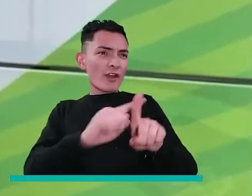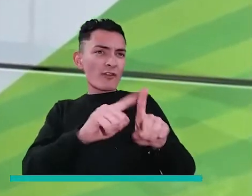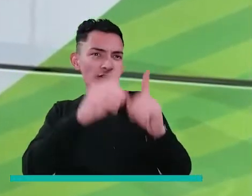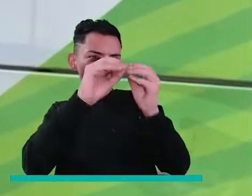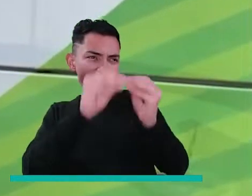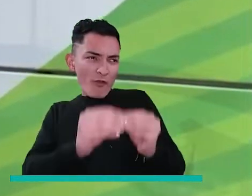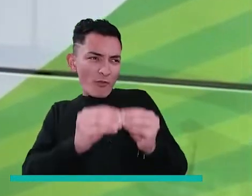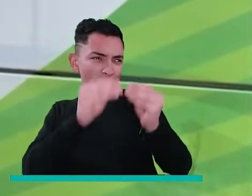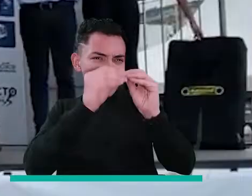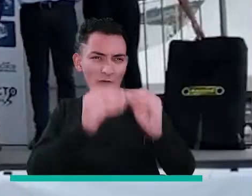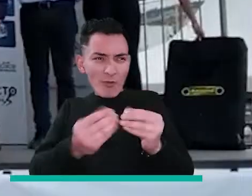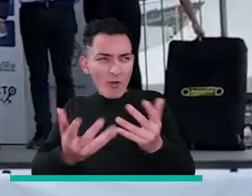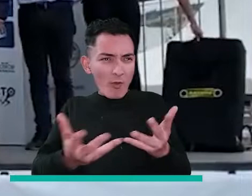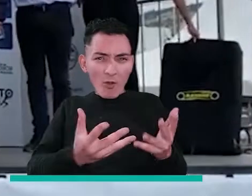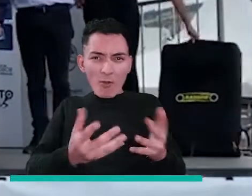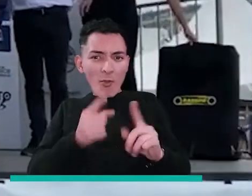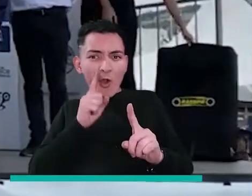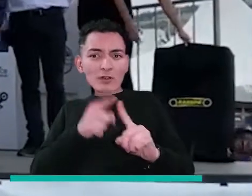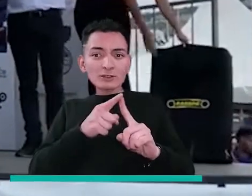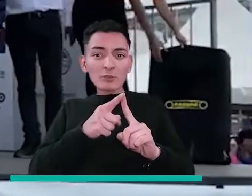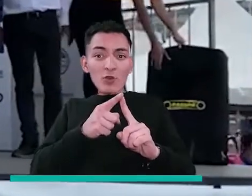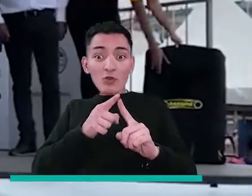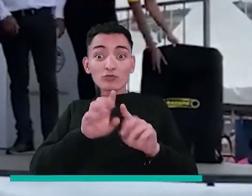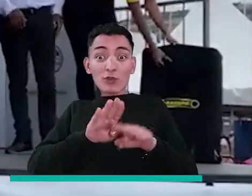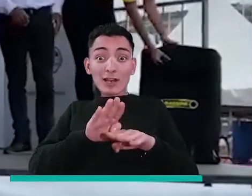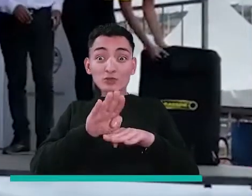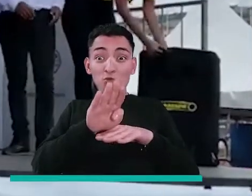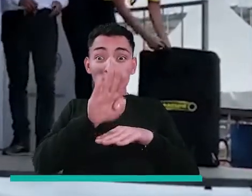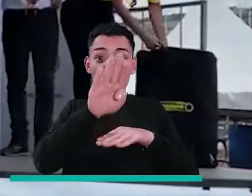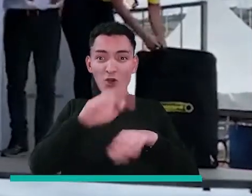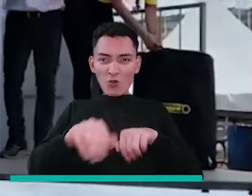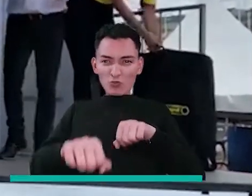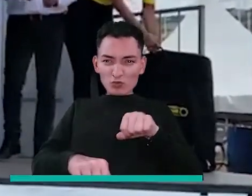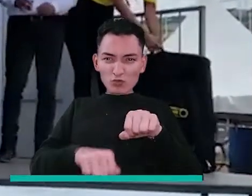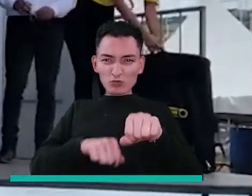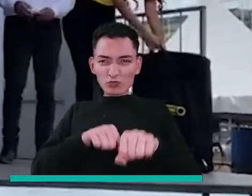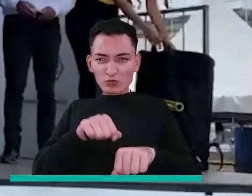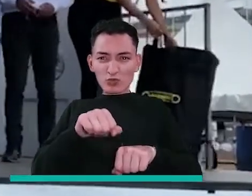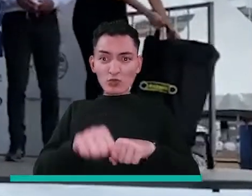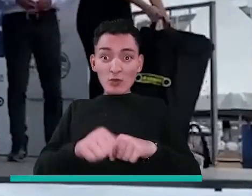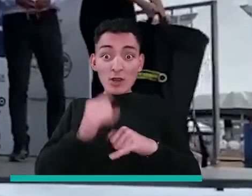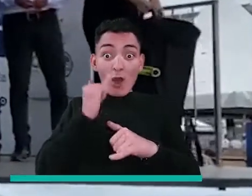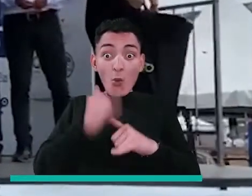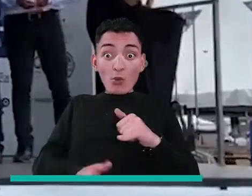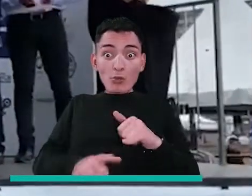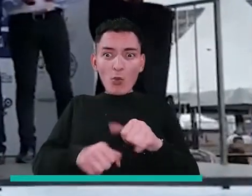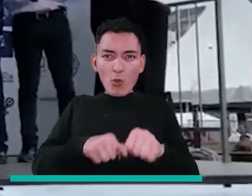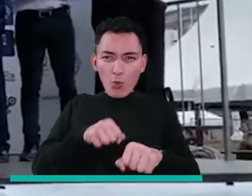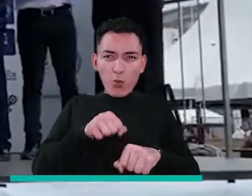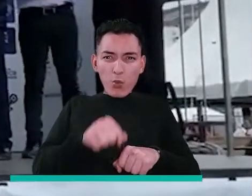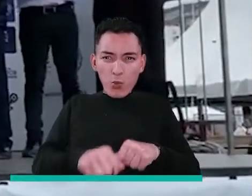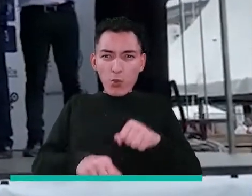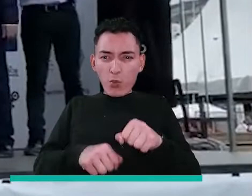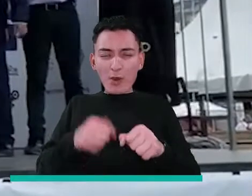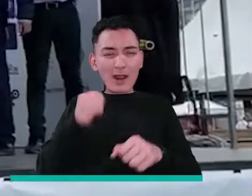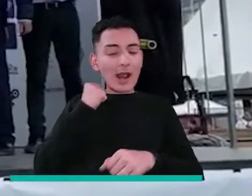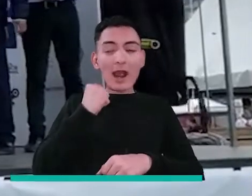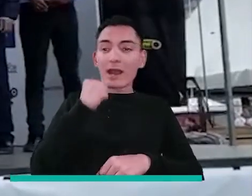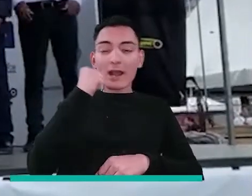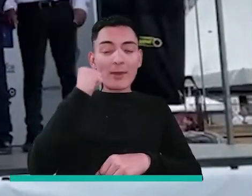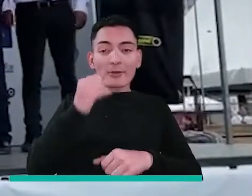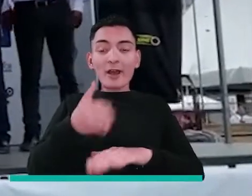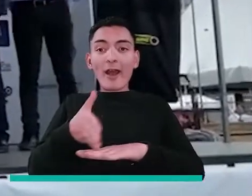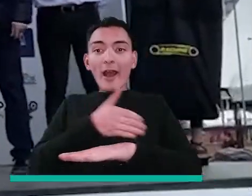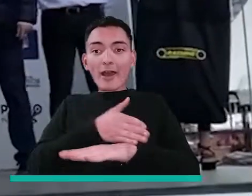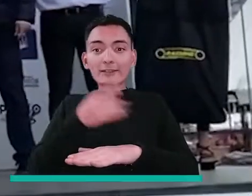todas. Pudimos desempeñar la carrera de la mejor manera. Sí, intentamos varias fugas, sabíamos que podíamos